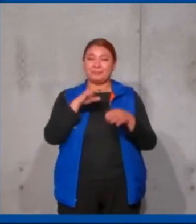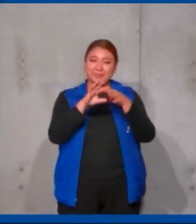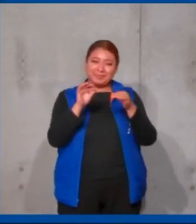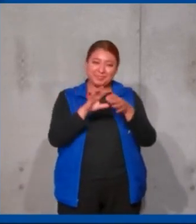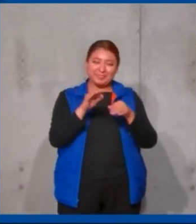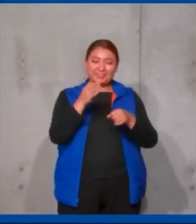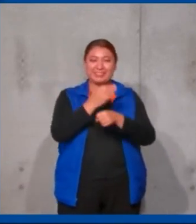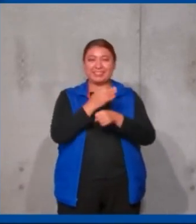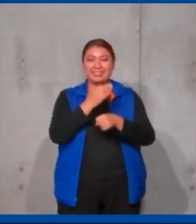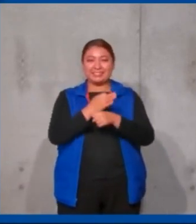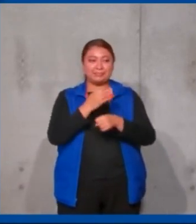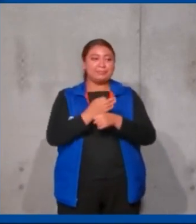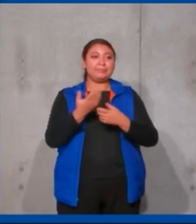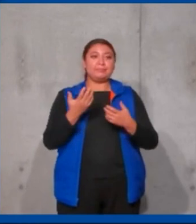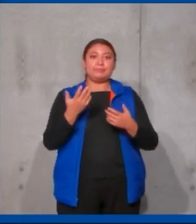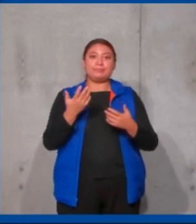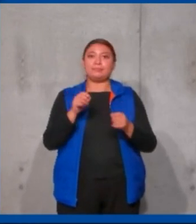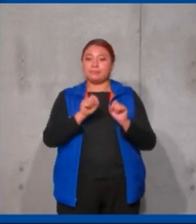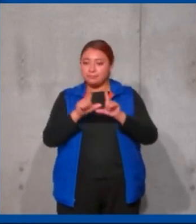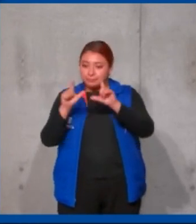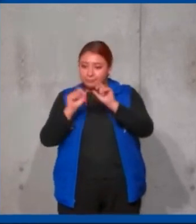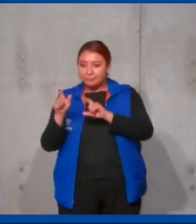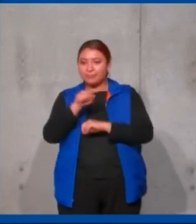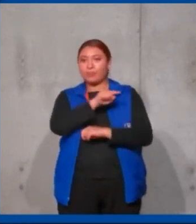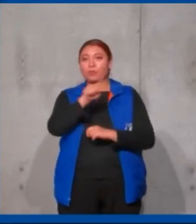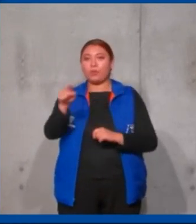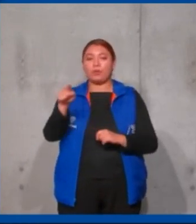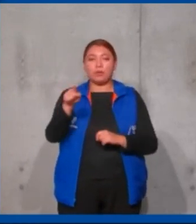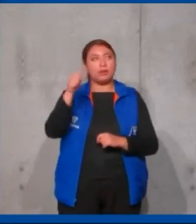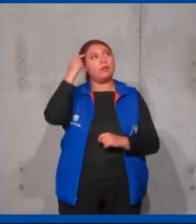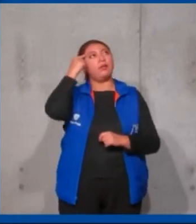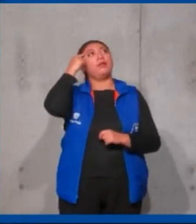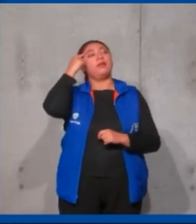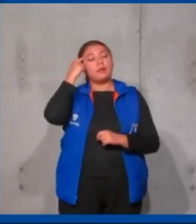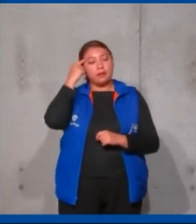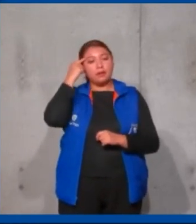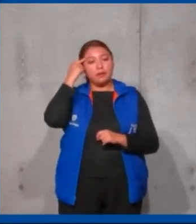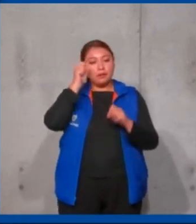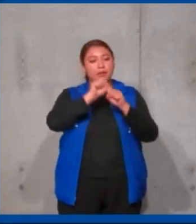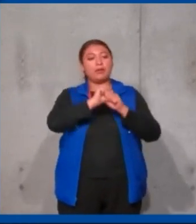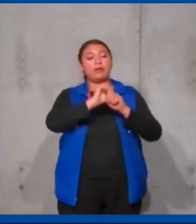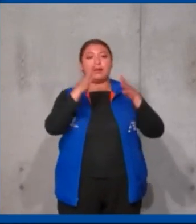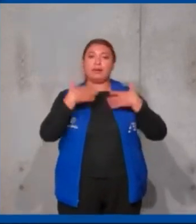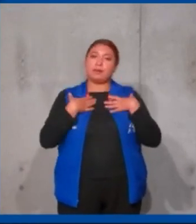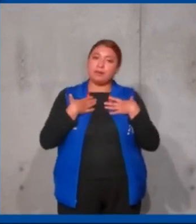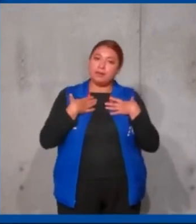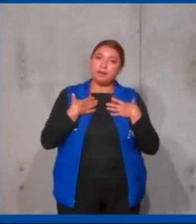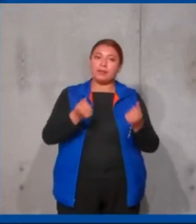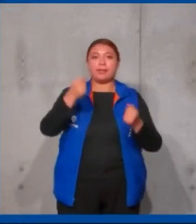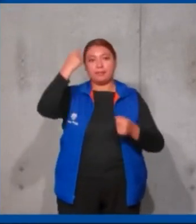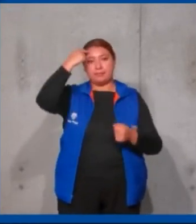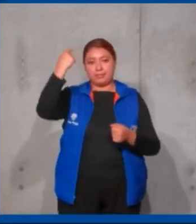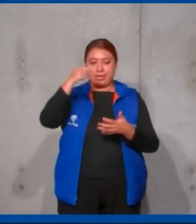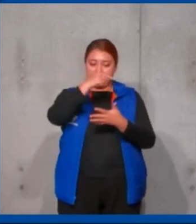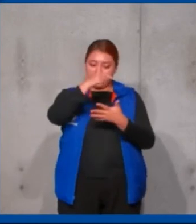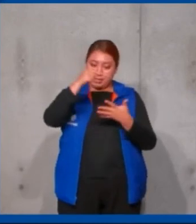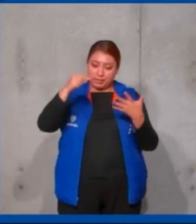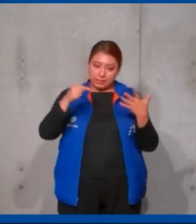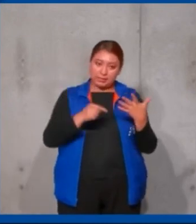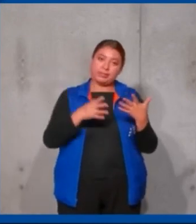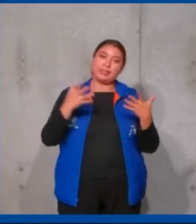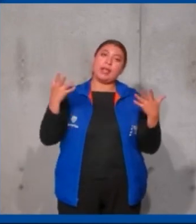esta pequeña charla que tuvimos el día de hoy, puedan tener ustedes mayor claridad de